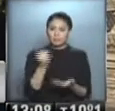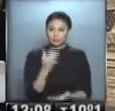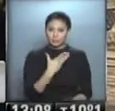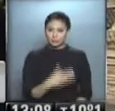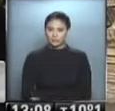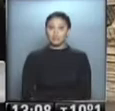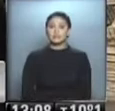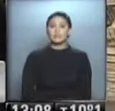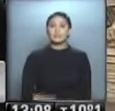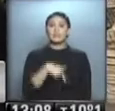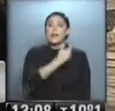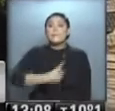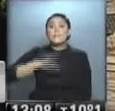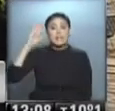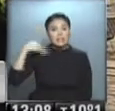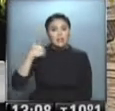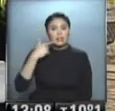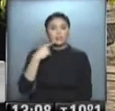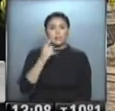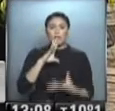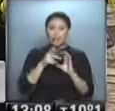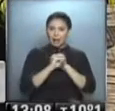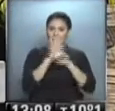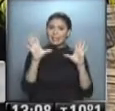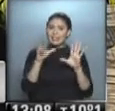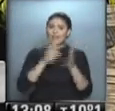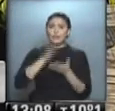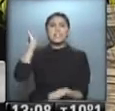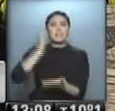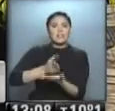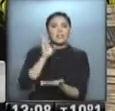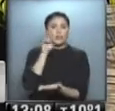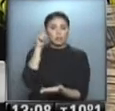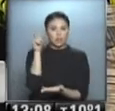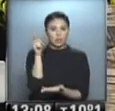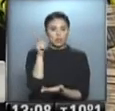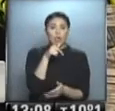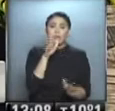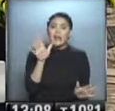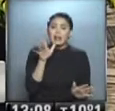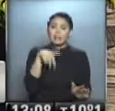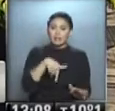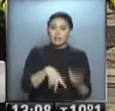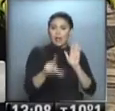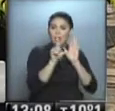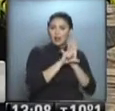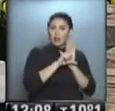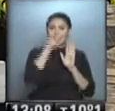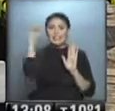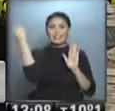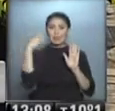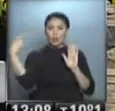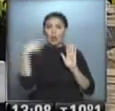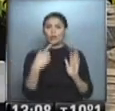una respuesta muy clara a esta sentencia en Estados Unidos que creo que no se corresponde con los principios de legalidad